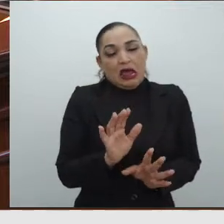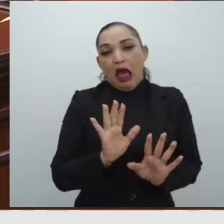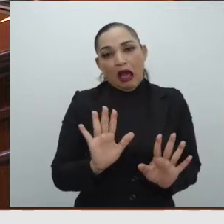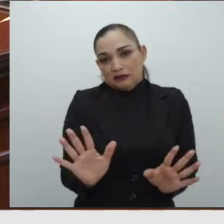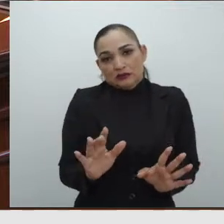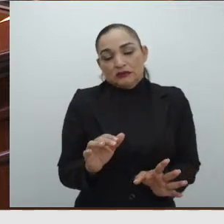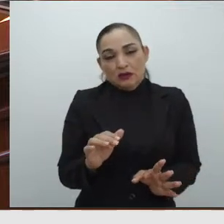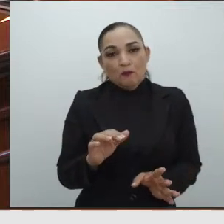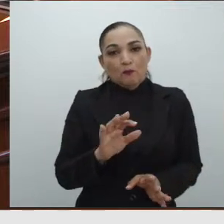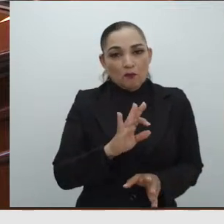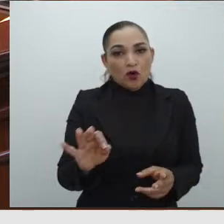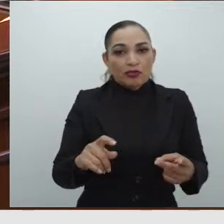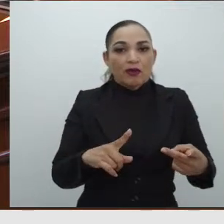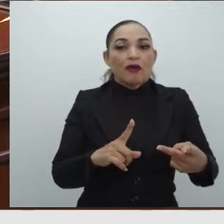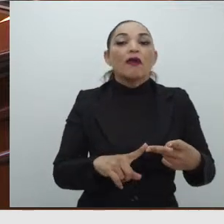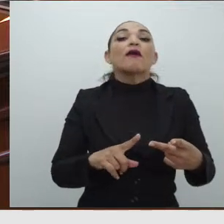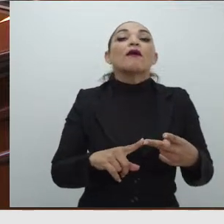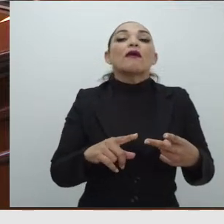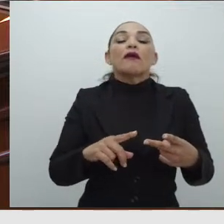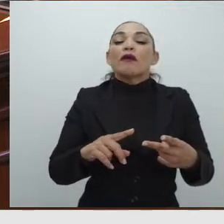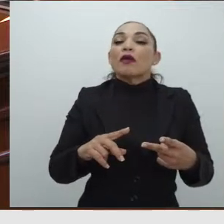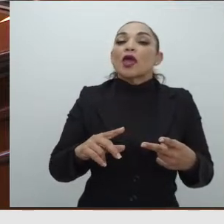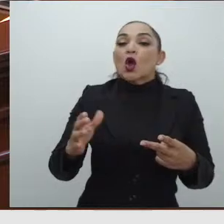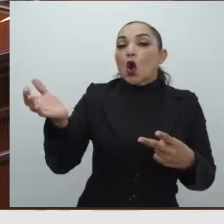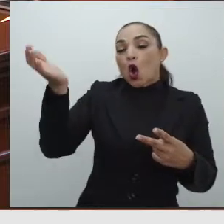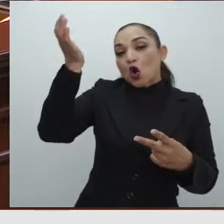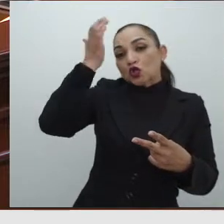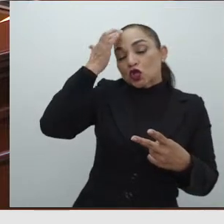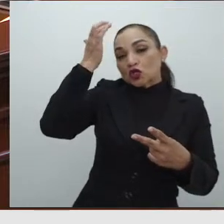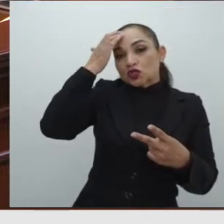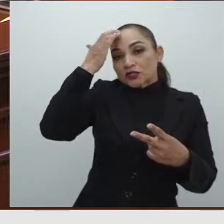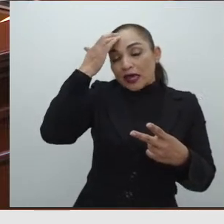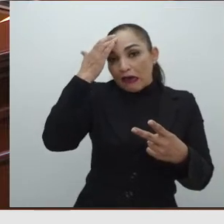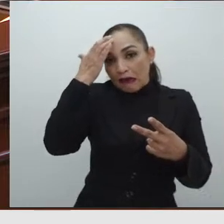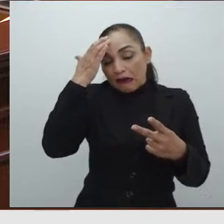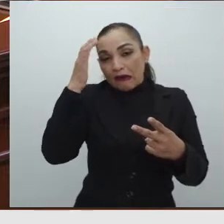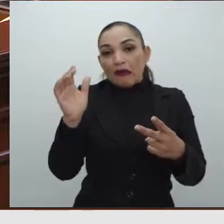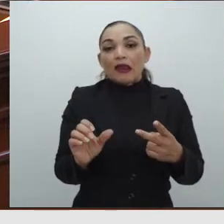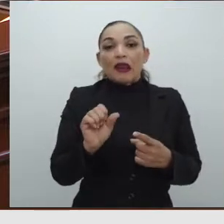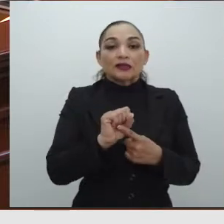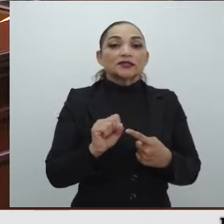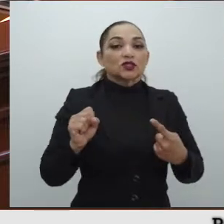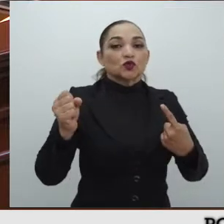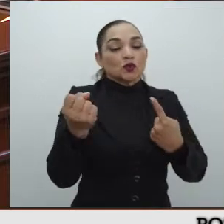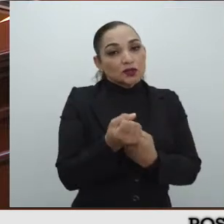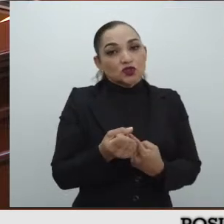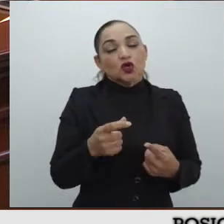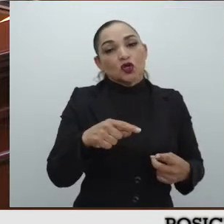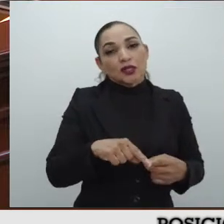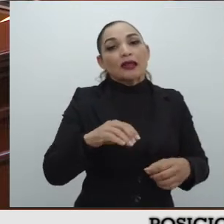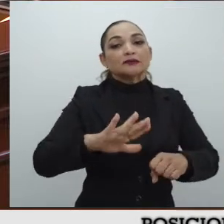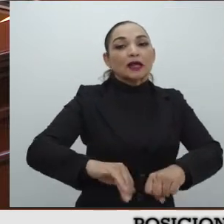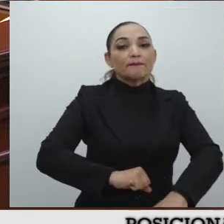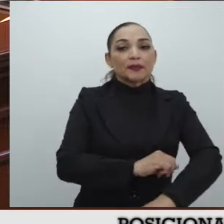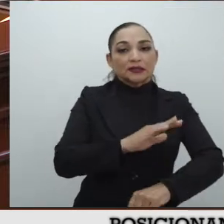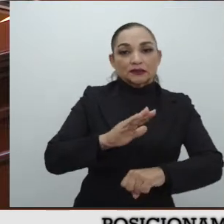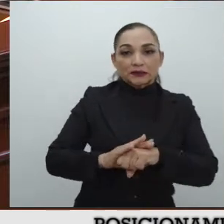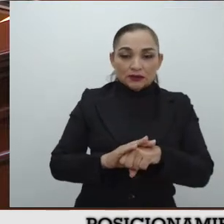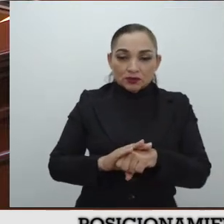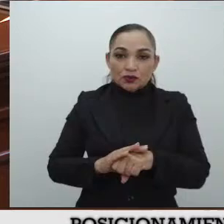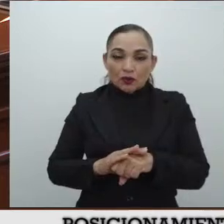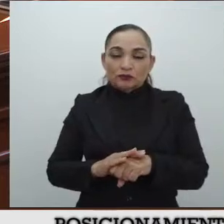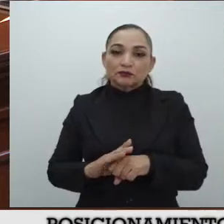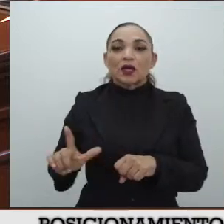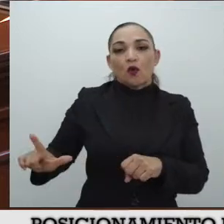dos, informarse sobre la situación que guarda la administración